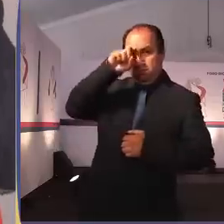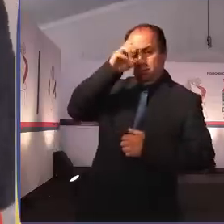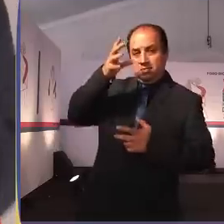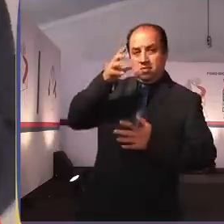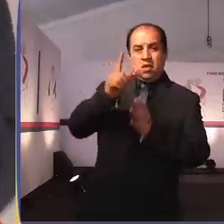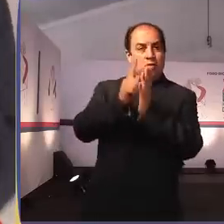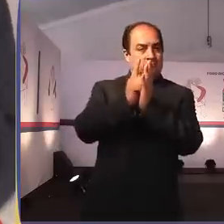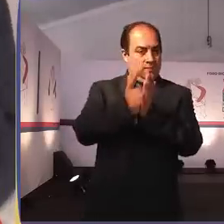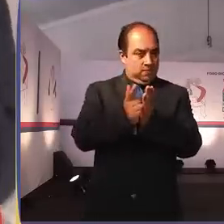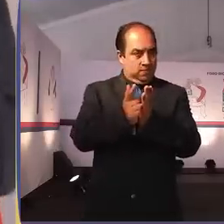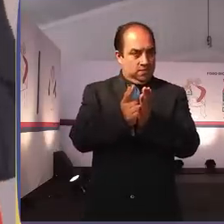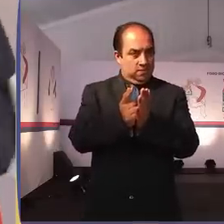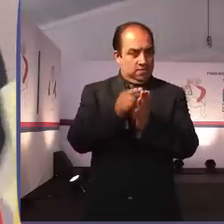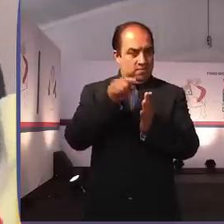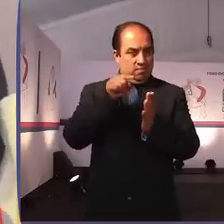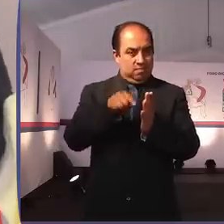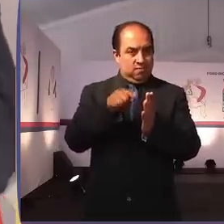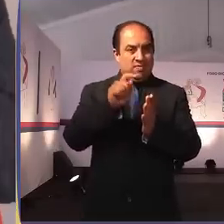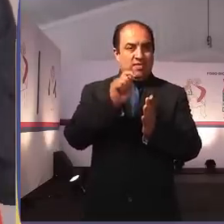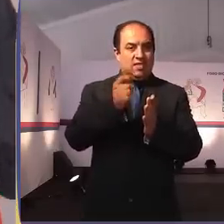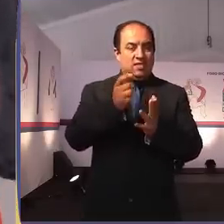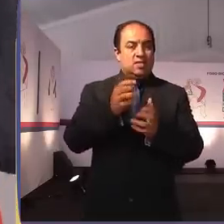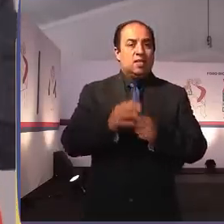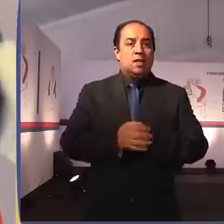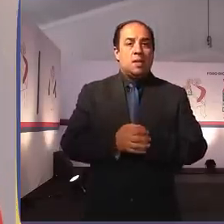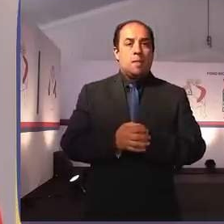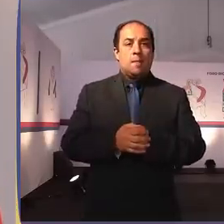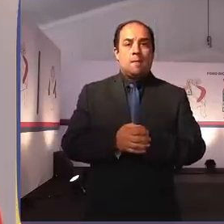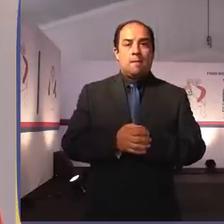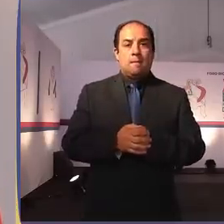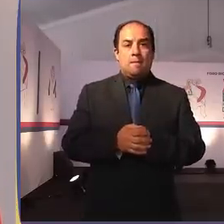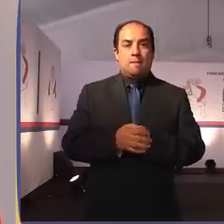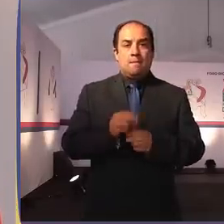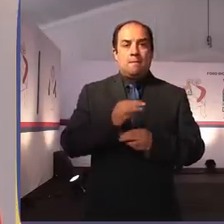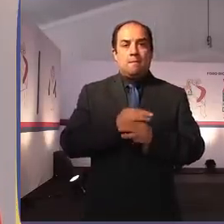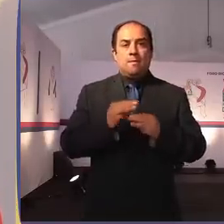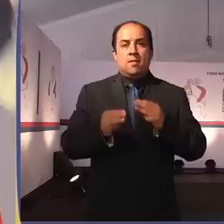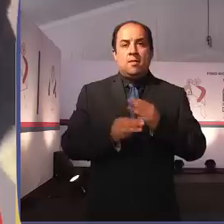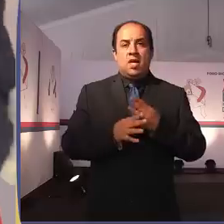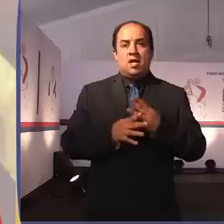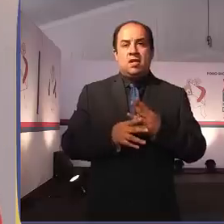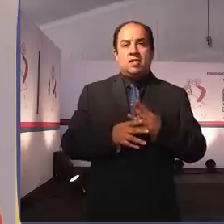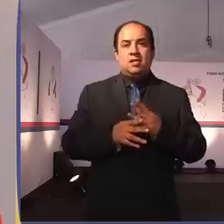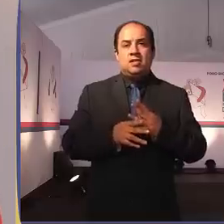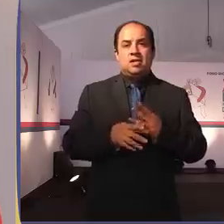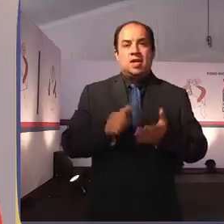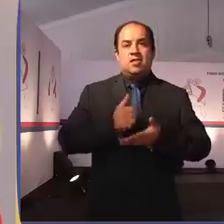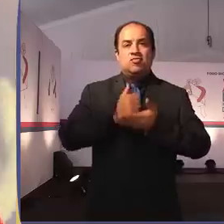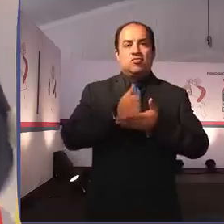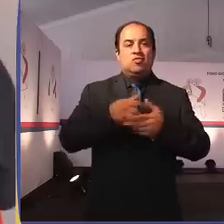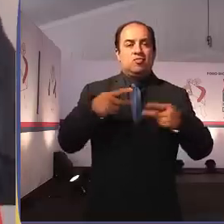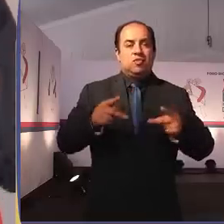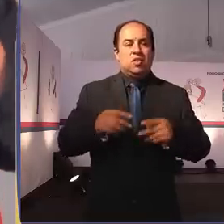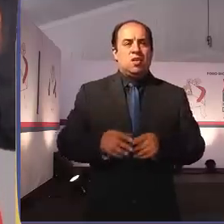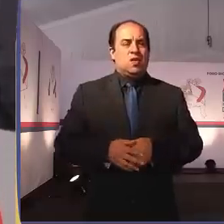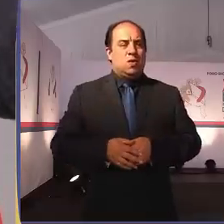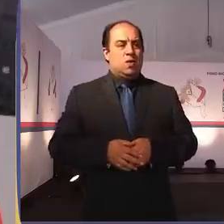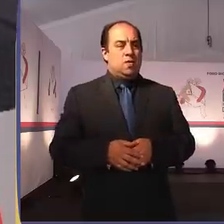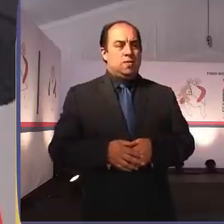Los libros son un producto que concurre al mercado, no al neoliberalismo puro y